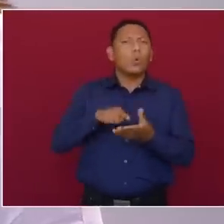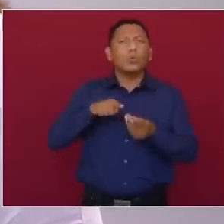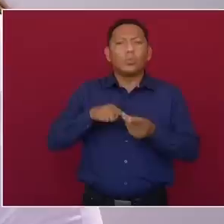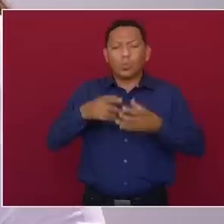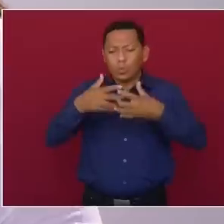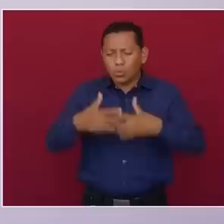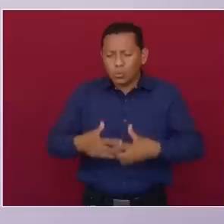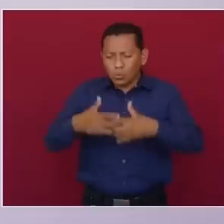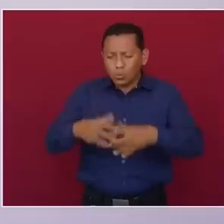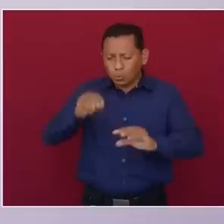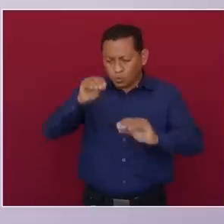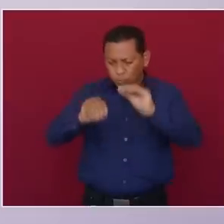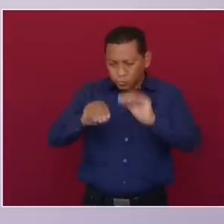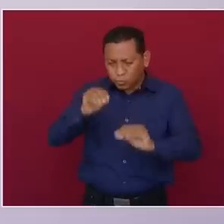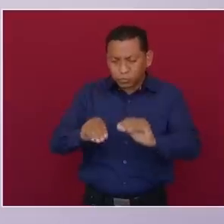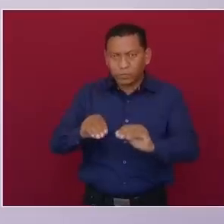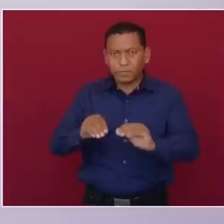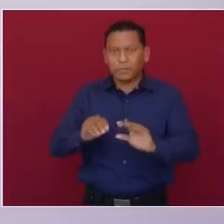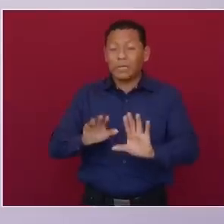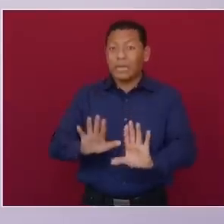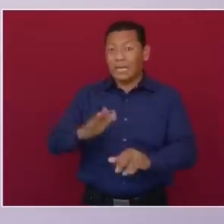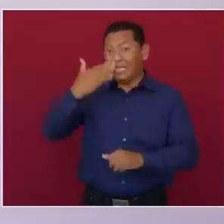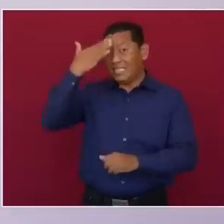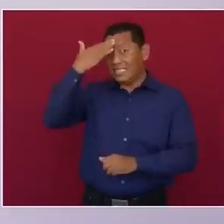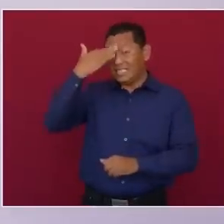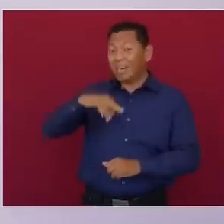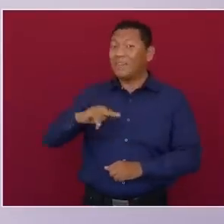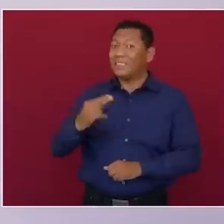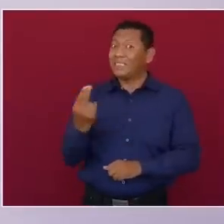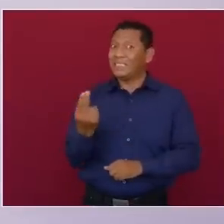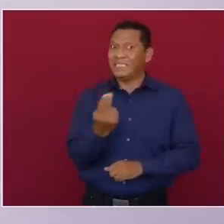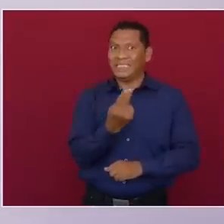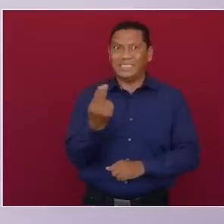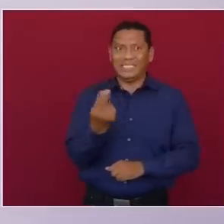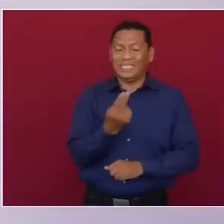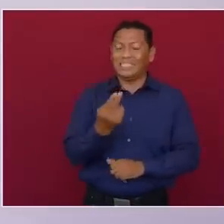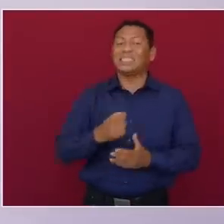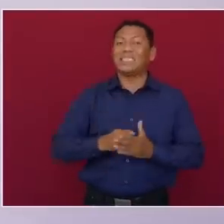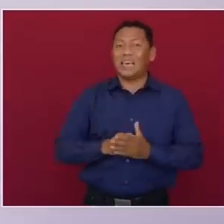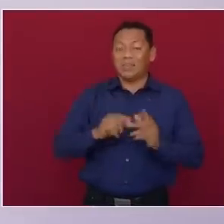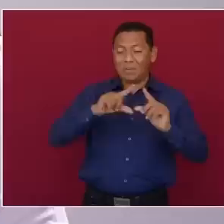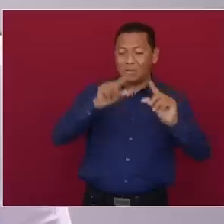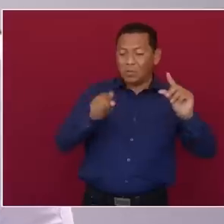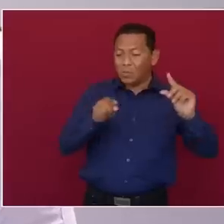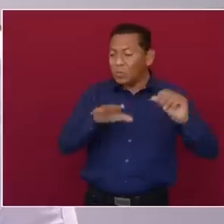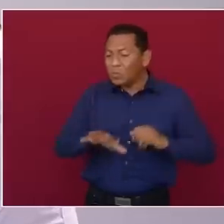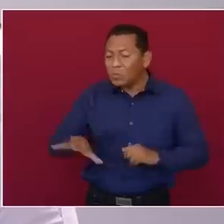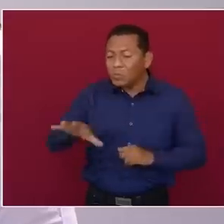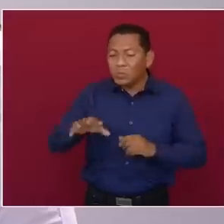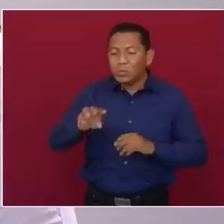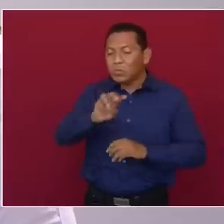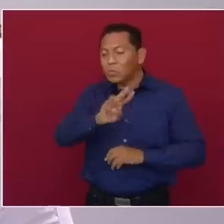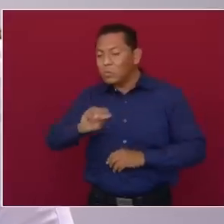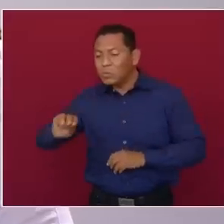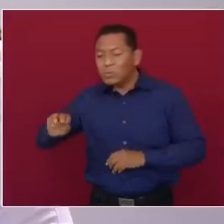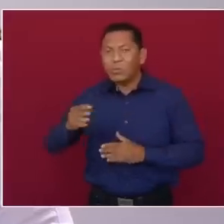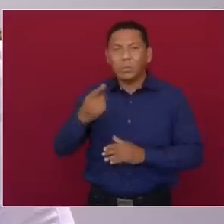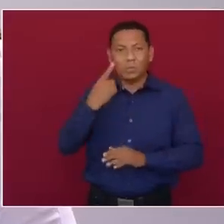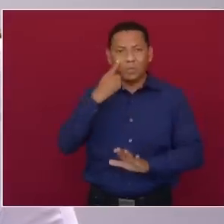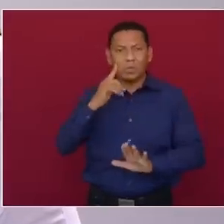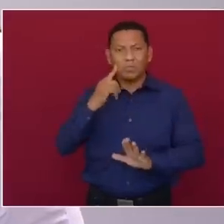instalarse. Sabíamos que tenía que ser en un puerto en el Golfo de México y después de analizar